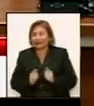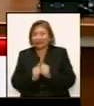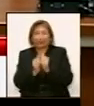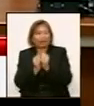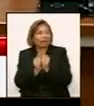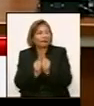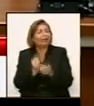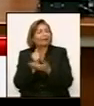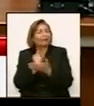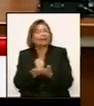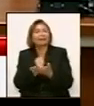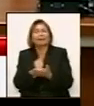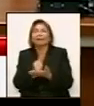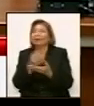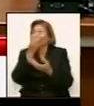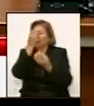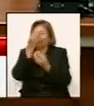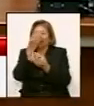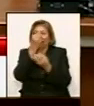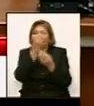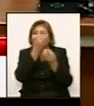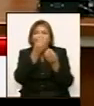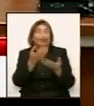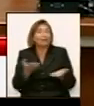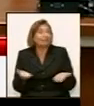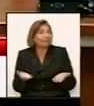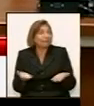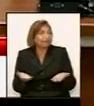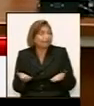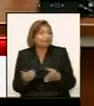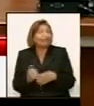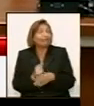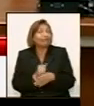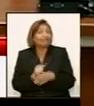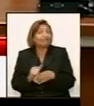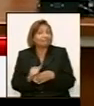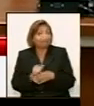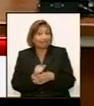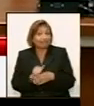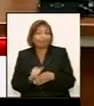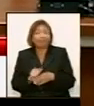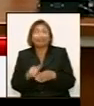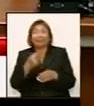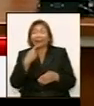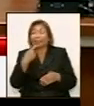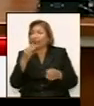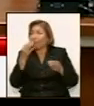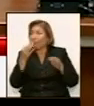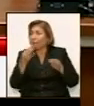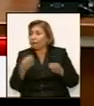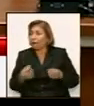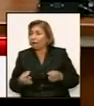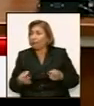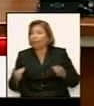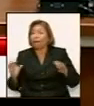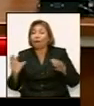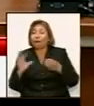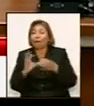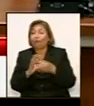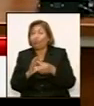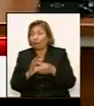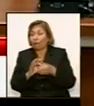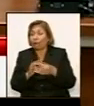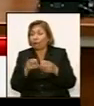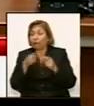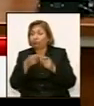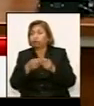acompañarse, para difundir información práctica, sino también para hacer frente de manera colectiva a